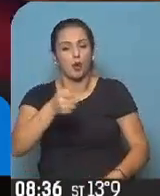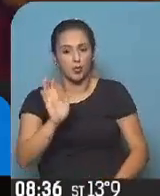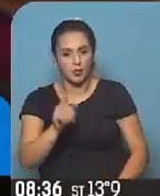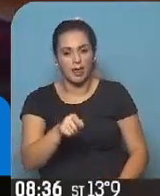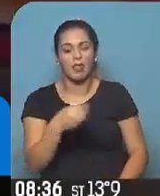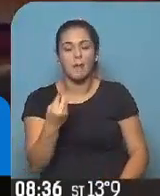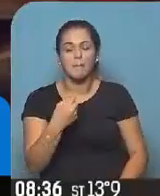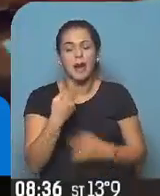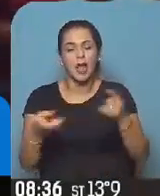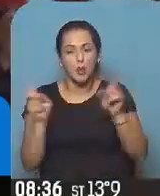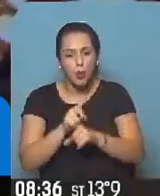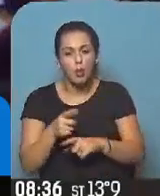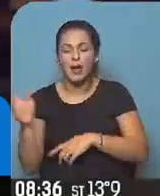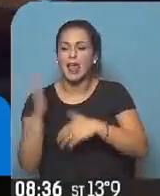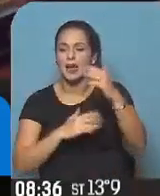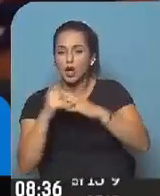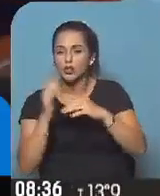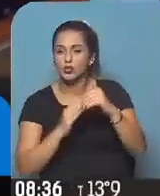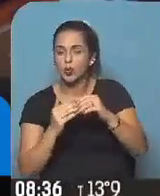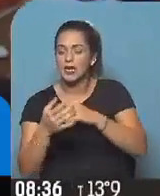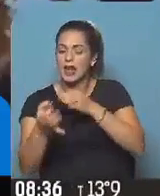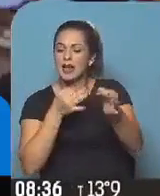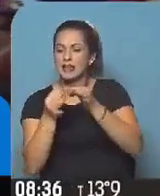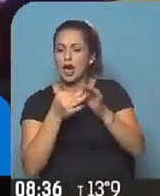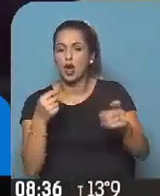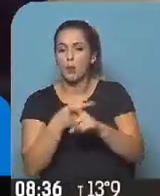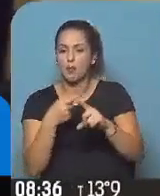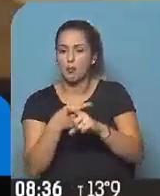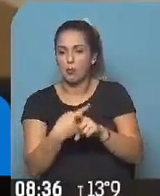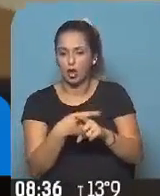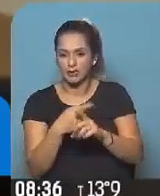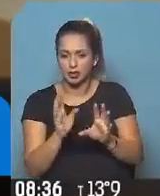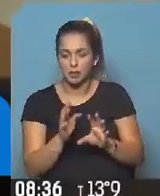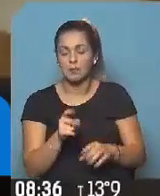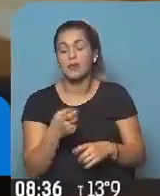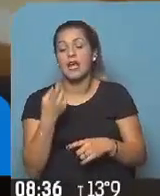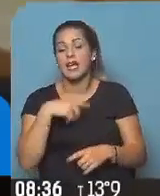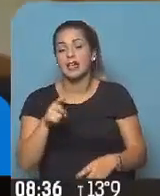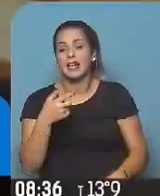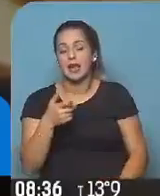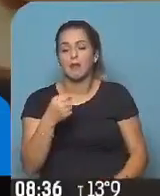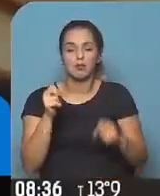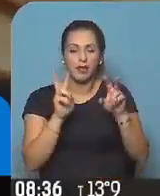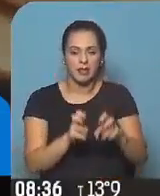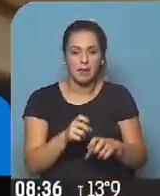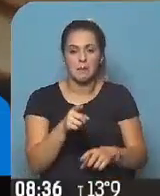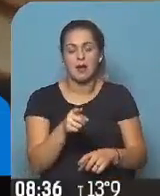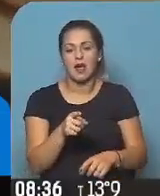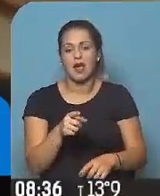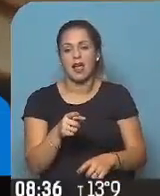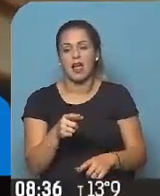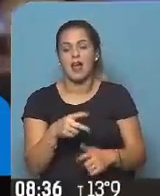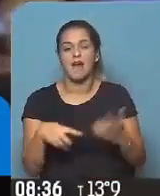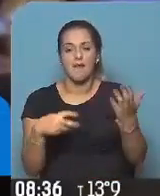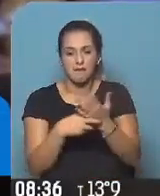para poder volver a reconstruir el tejido del diálogo político que en cierta medida por el tema de fiscal